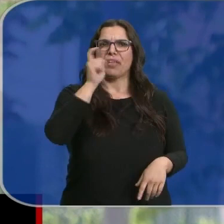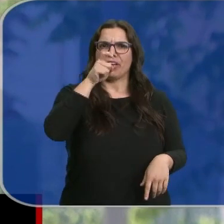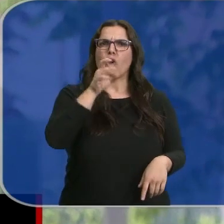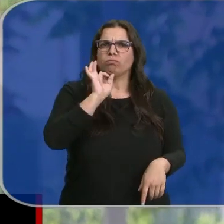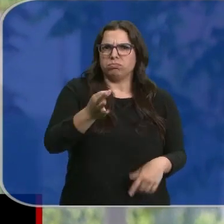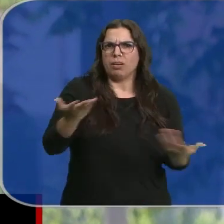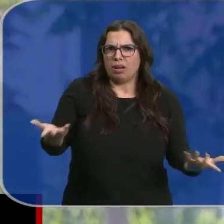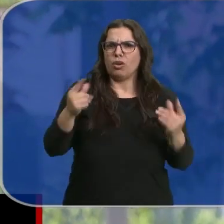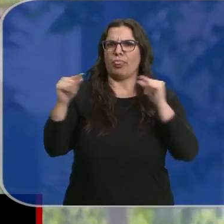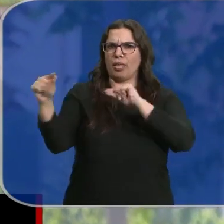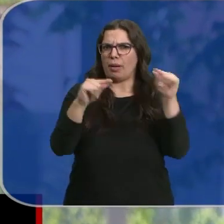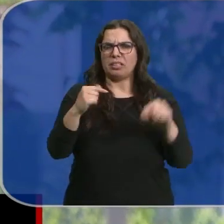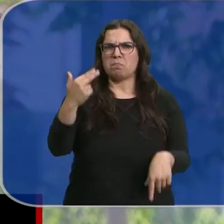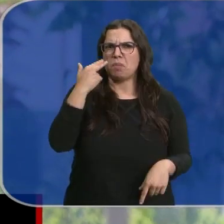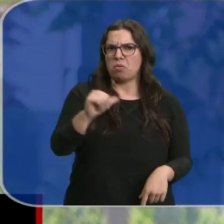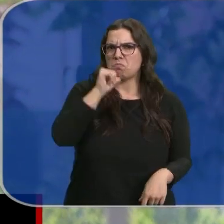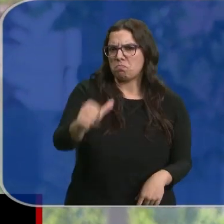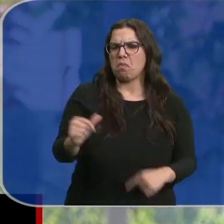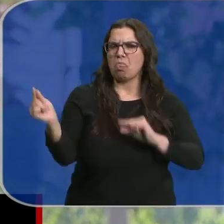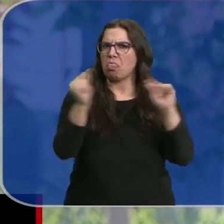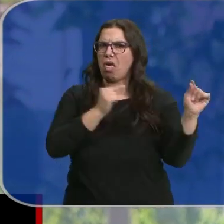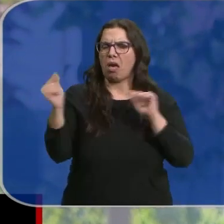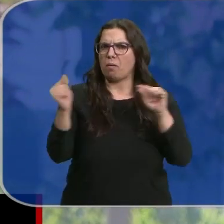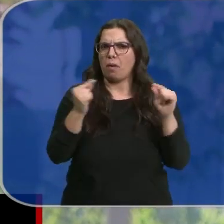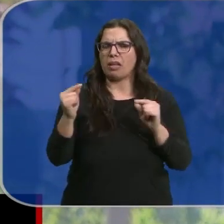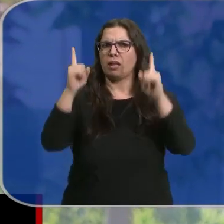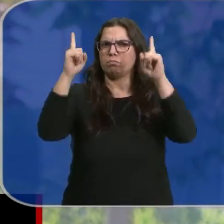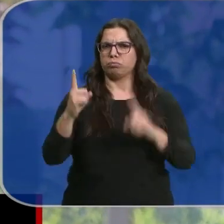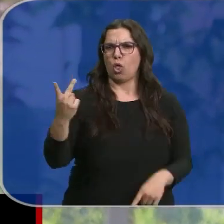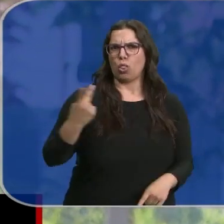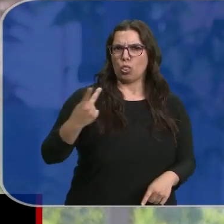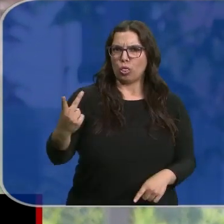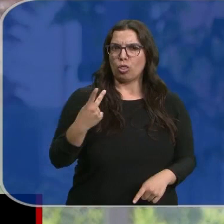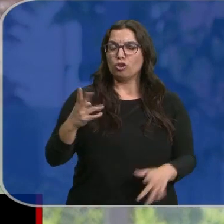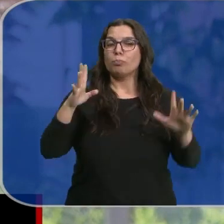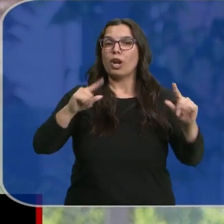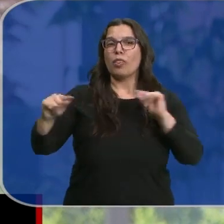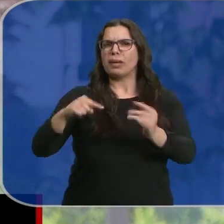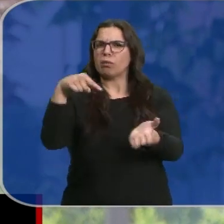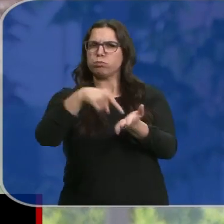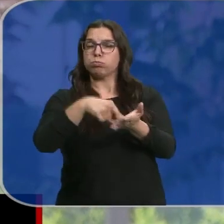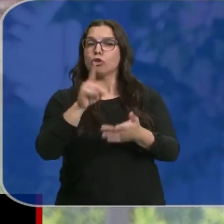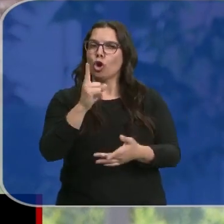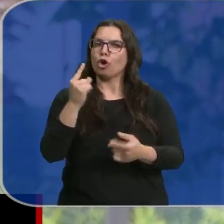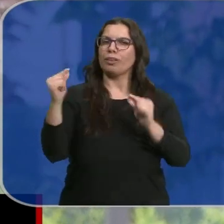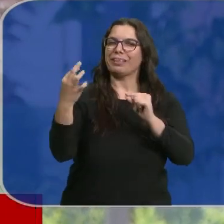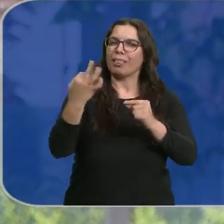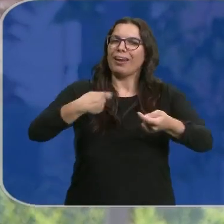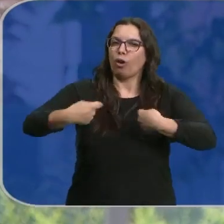debate cara a cara con Pedro Sánchez, que no tiene miedo a debatir con el presidente del Gobierno, pero apunta que esos debates no se exigen, sino que se